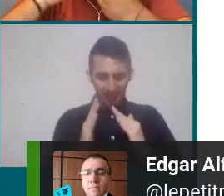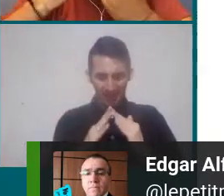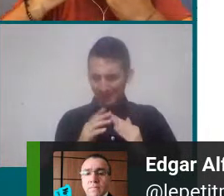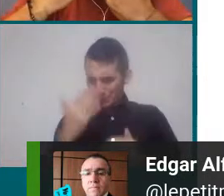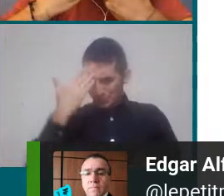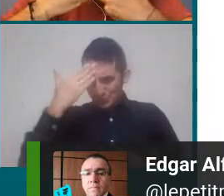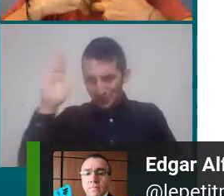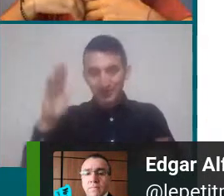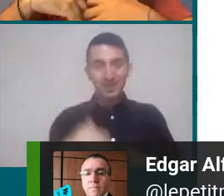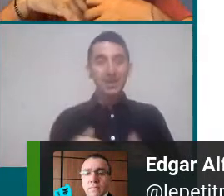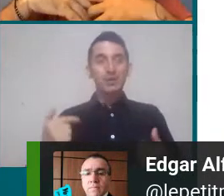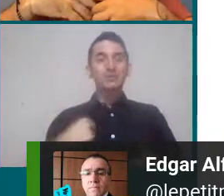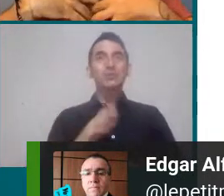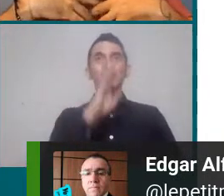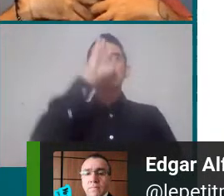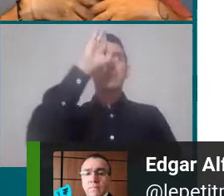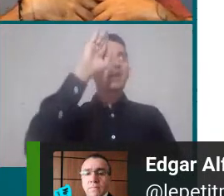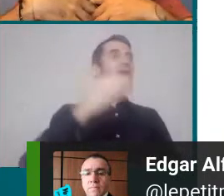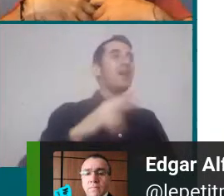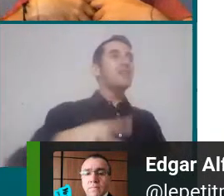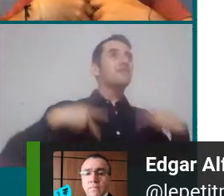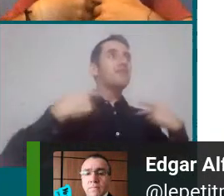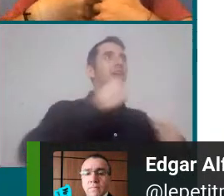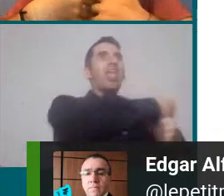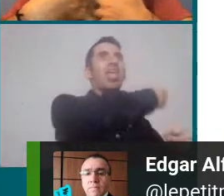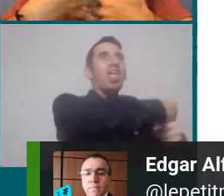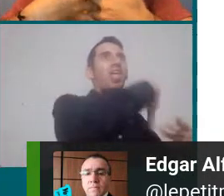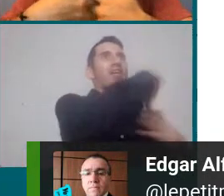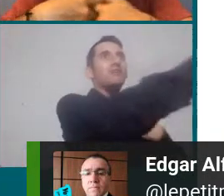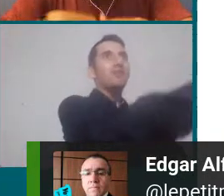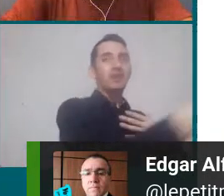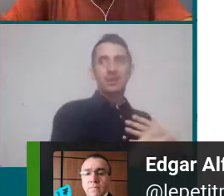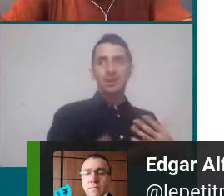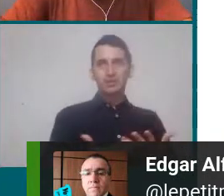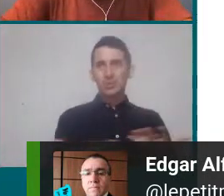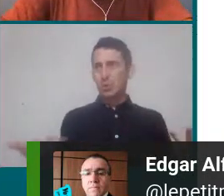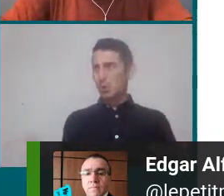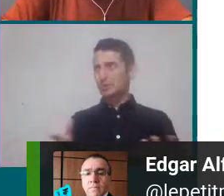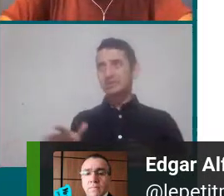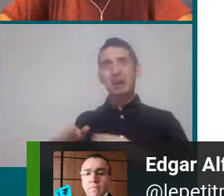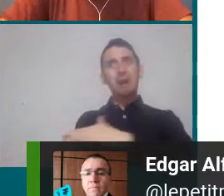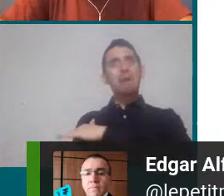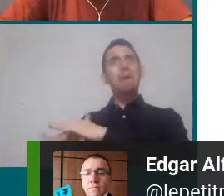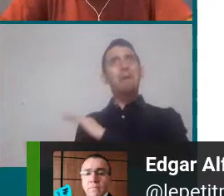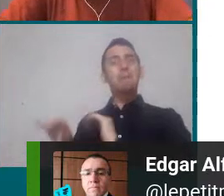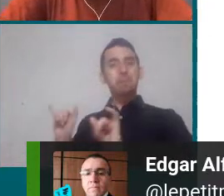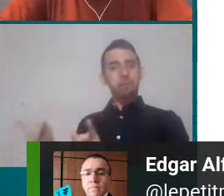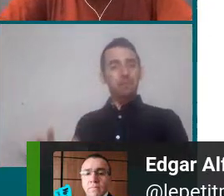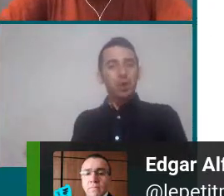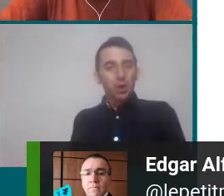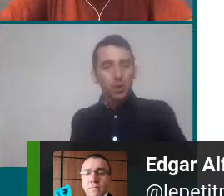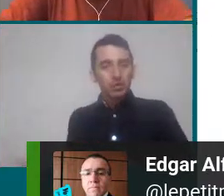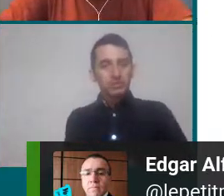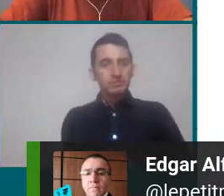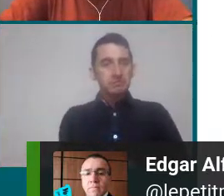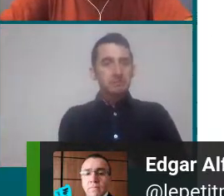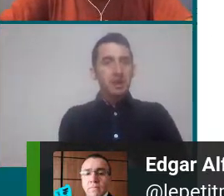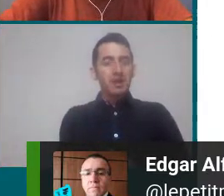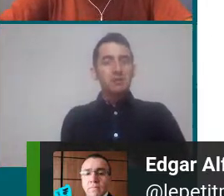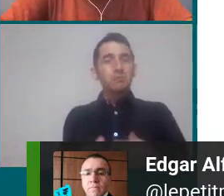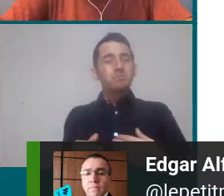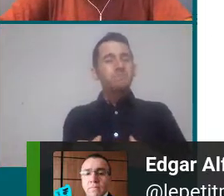por el estilo de vida que tienes, tiendes a ciertas cosas de la casa cosificarlas, ¿no? Y son cosas que tú tienes y